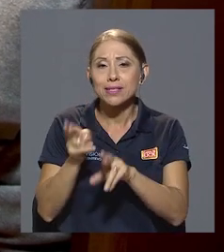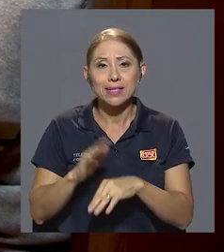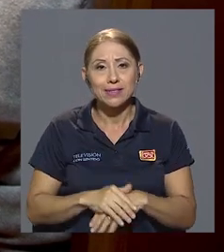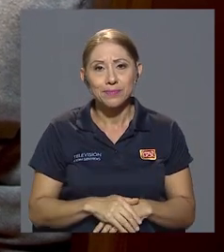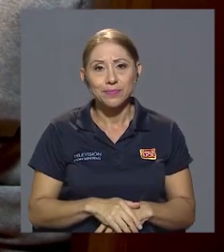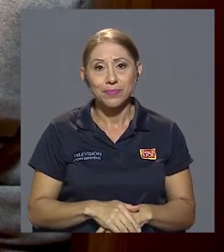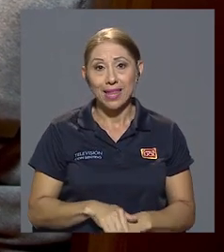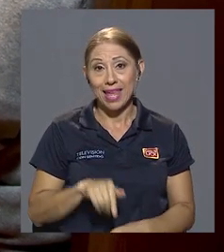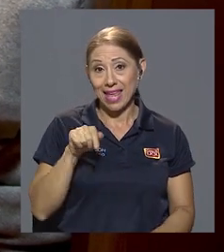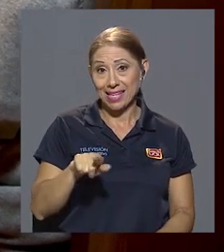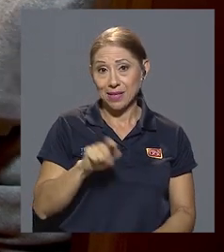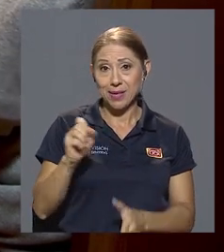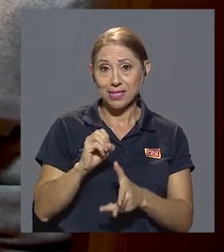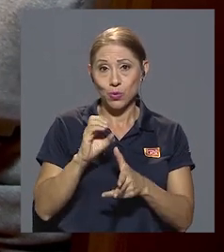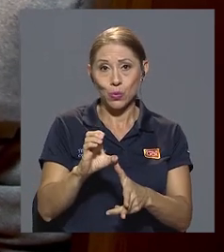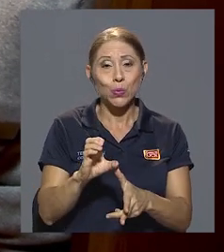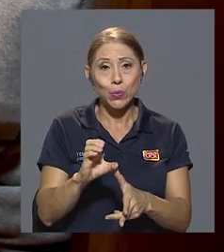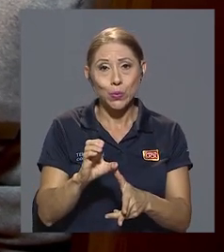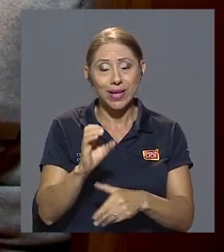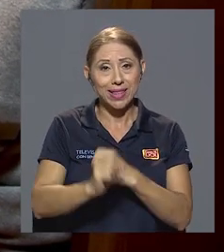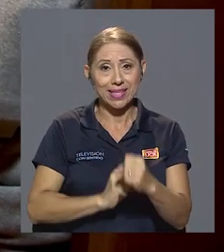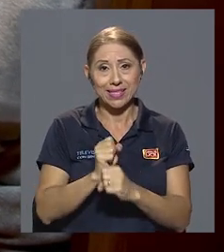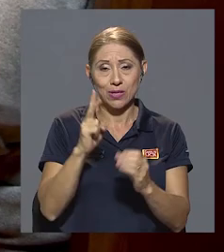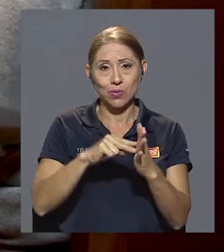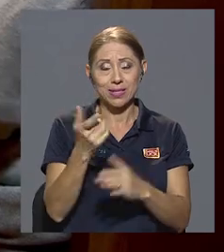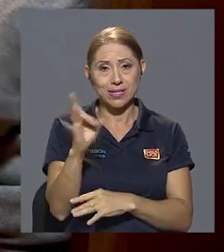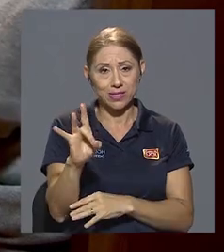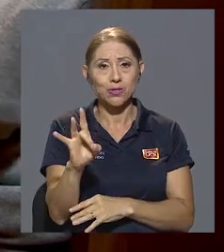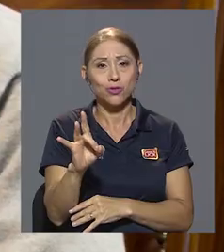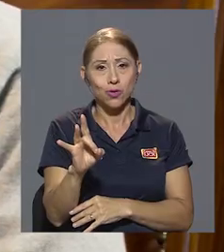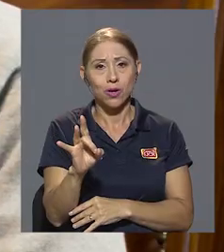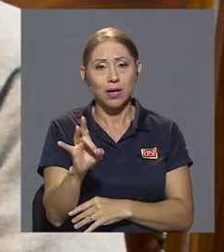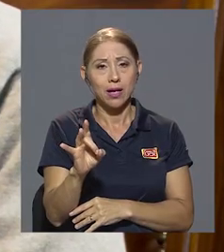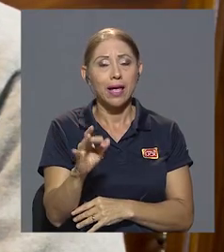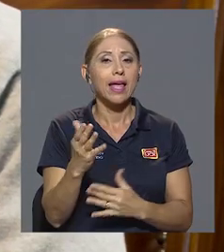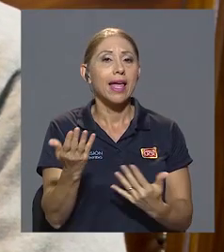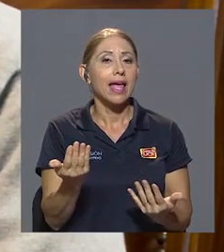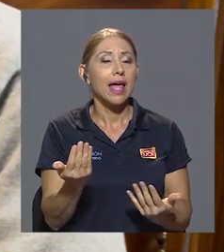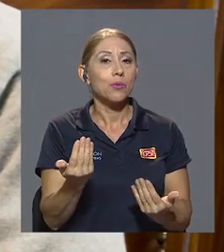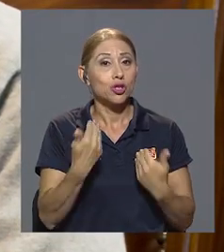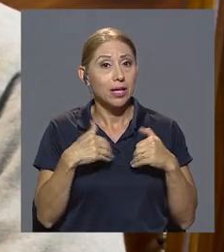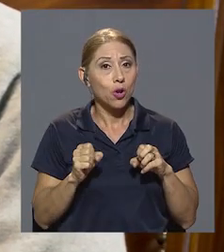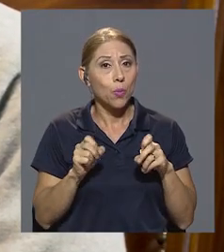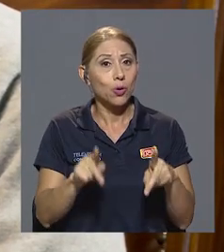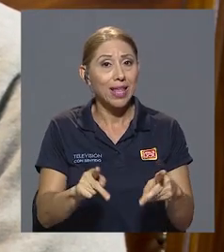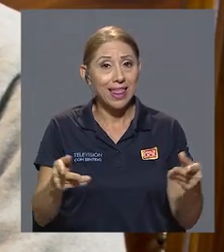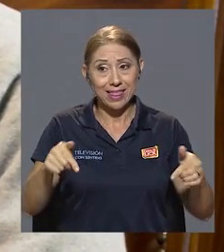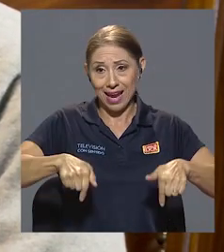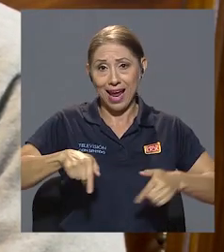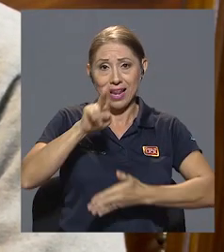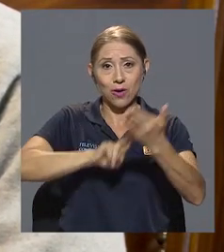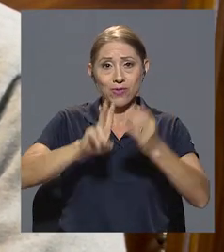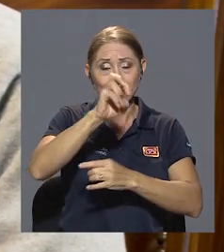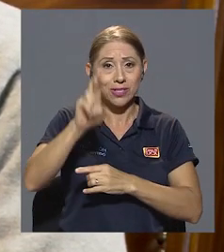en este mes de octubre de este año 2018 hemos tenido la oportunidad de recibir al canal la